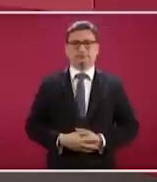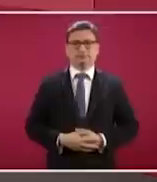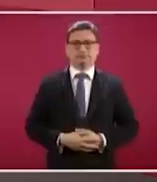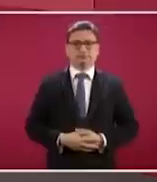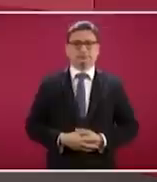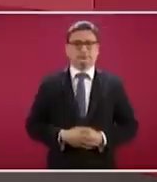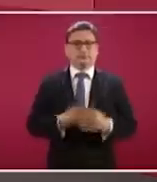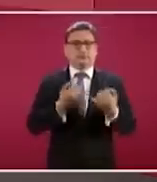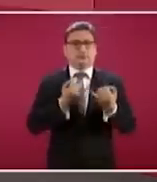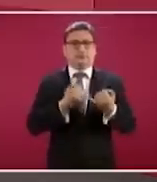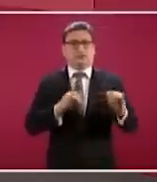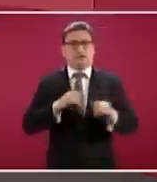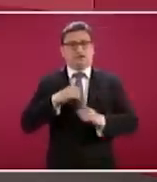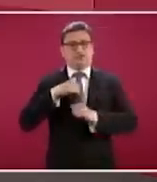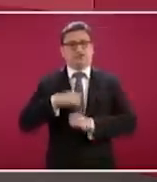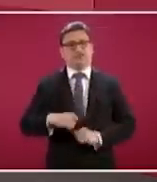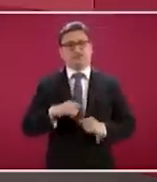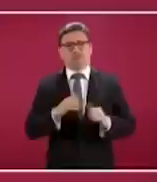de un país soberano.